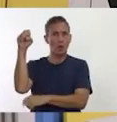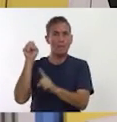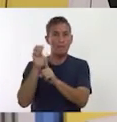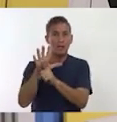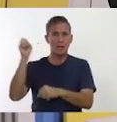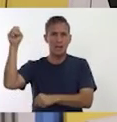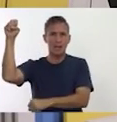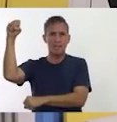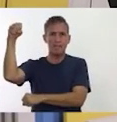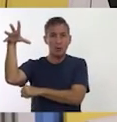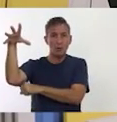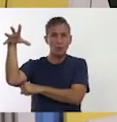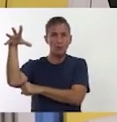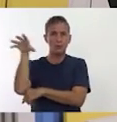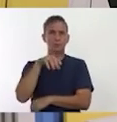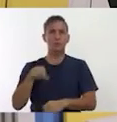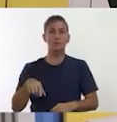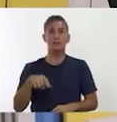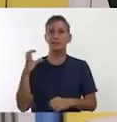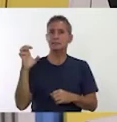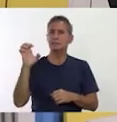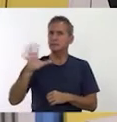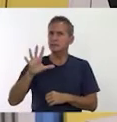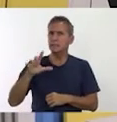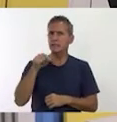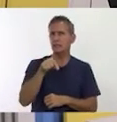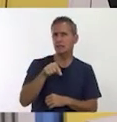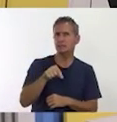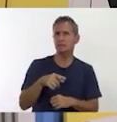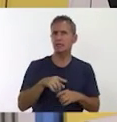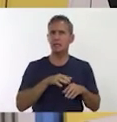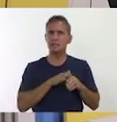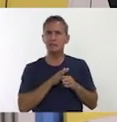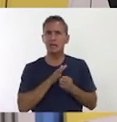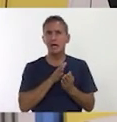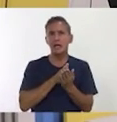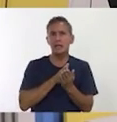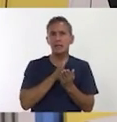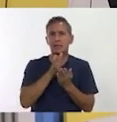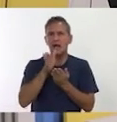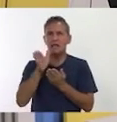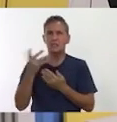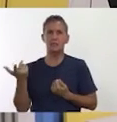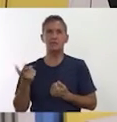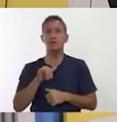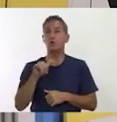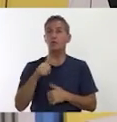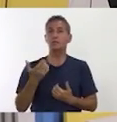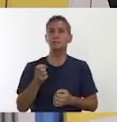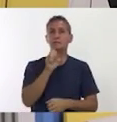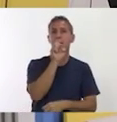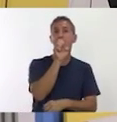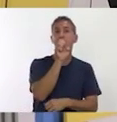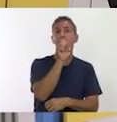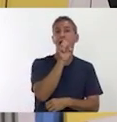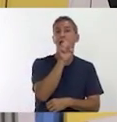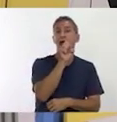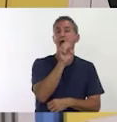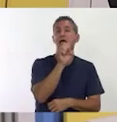y encenderse el bombillo. La energía de esa radiación va a ser igual a la